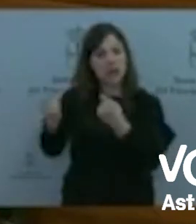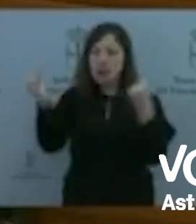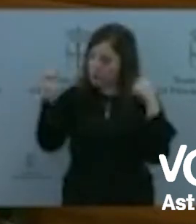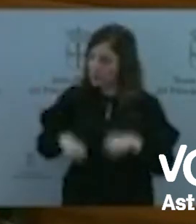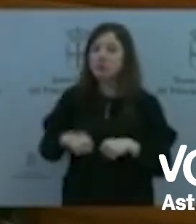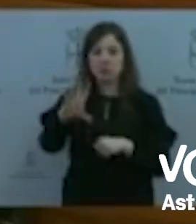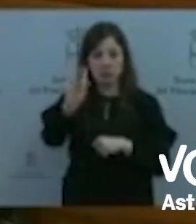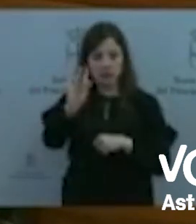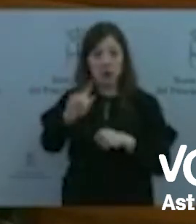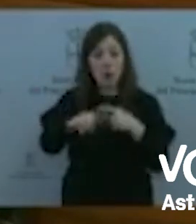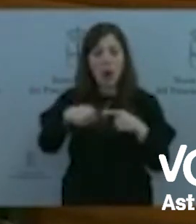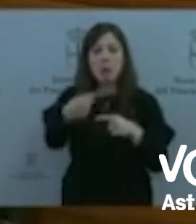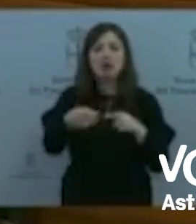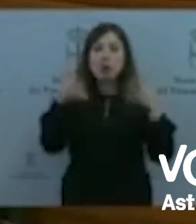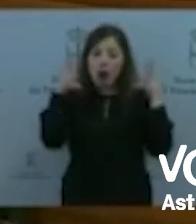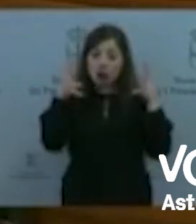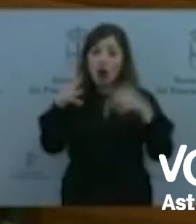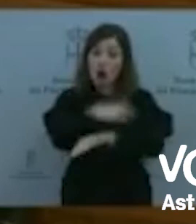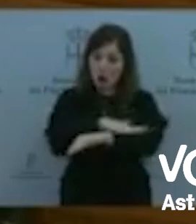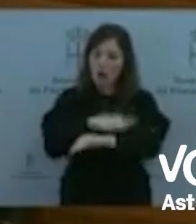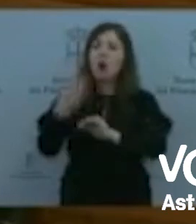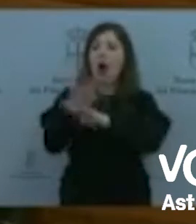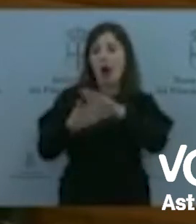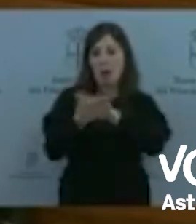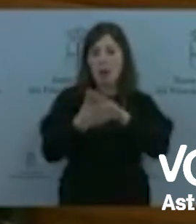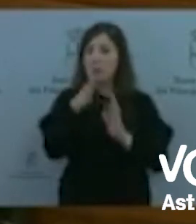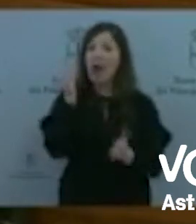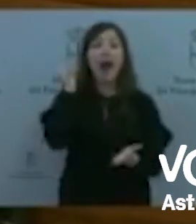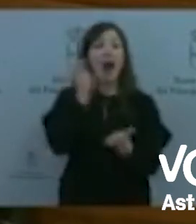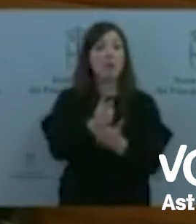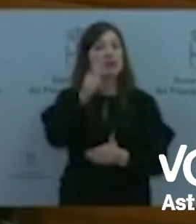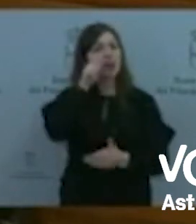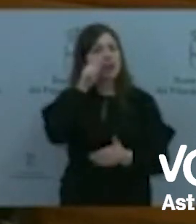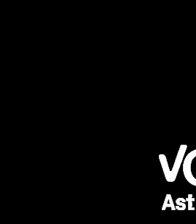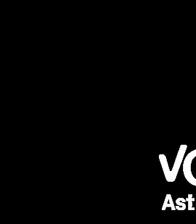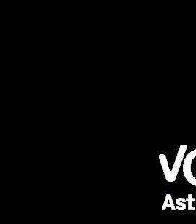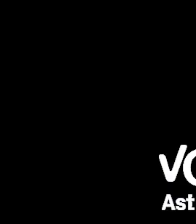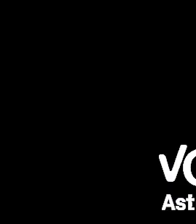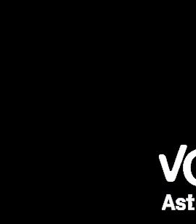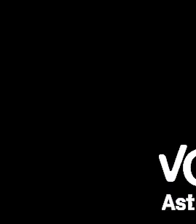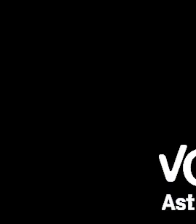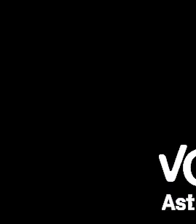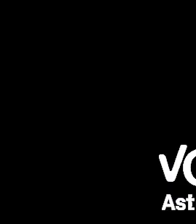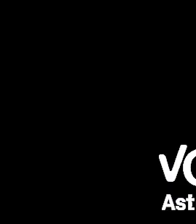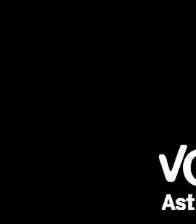necesidad de tener claro que la apuesta por el turismo es una línea estratégica clave en la respuesta al coronavirus.